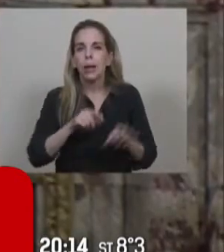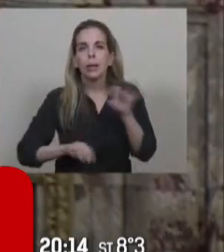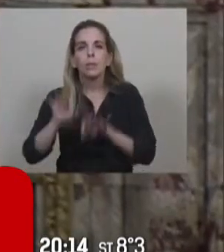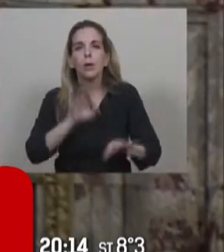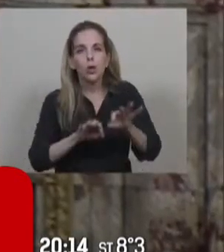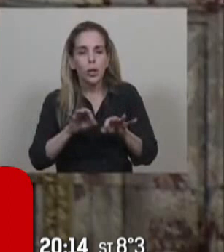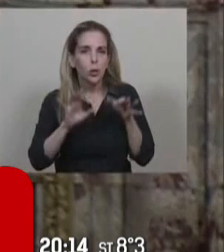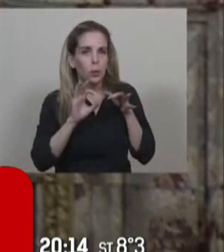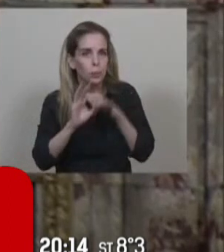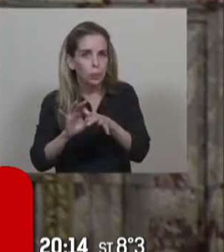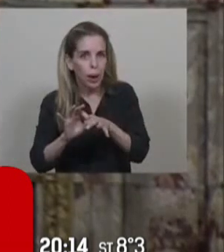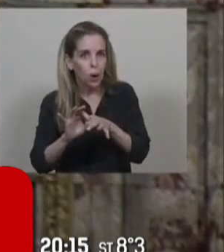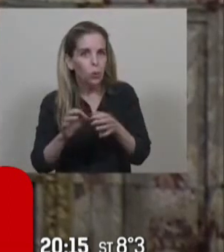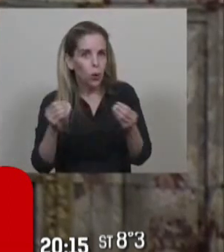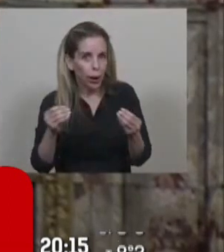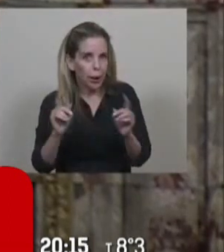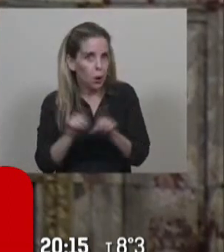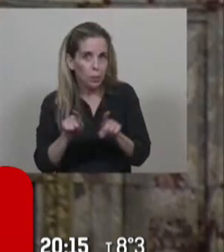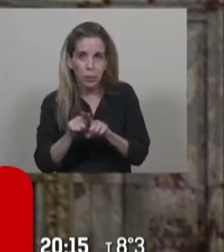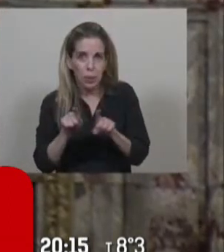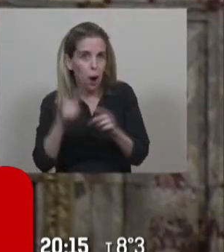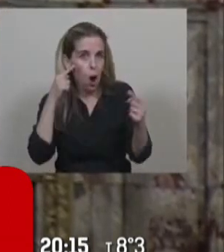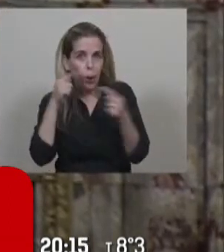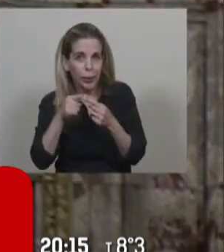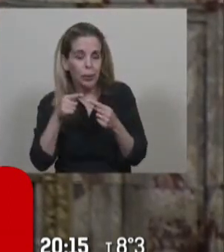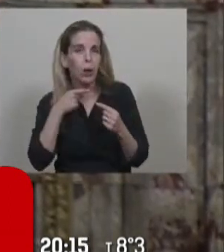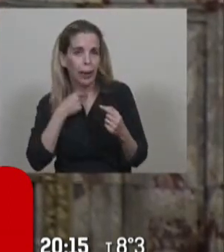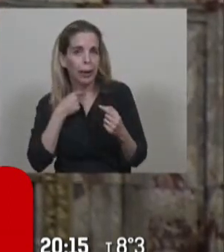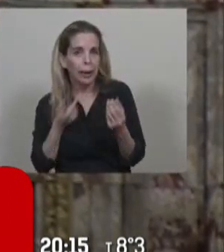en consonancia con nuestro propósito de continuar